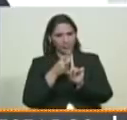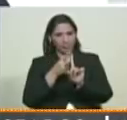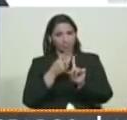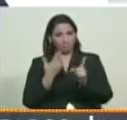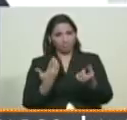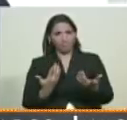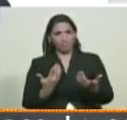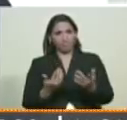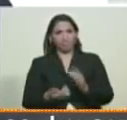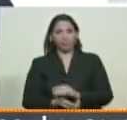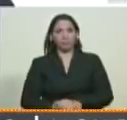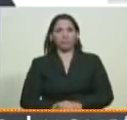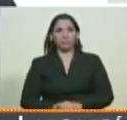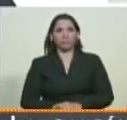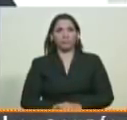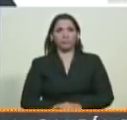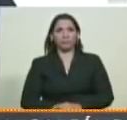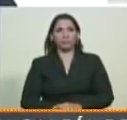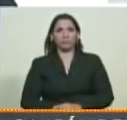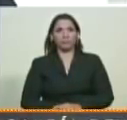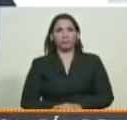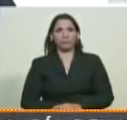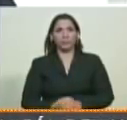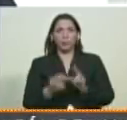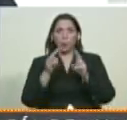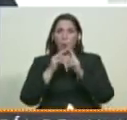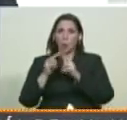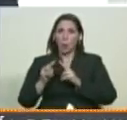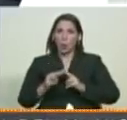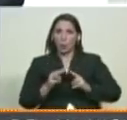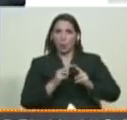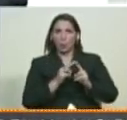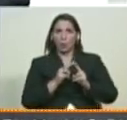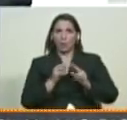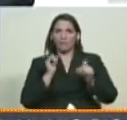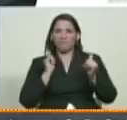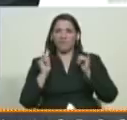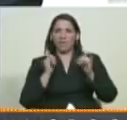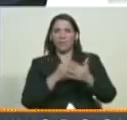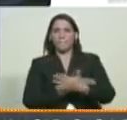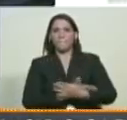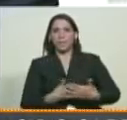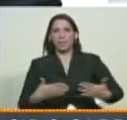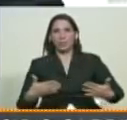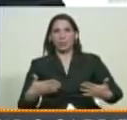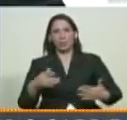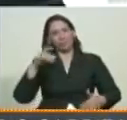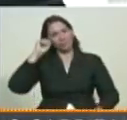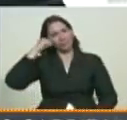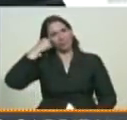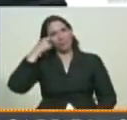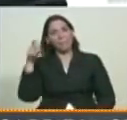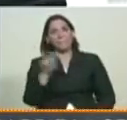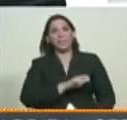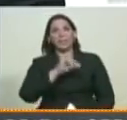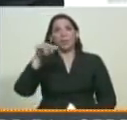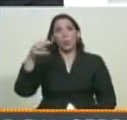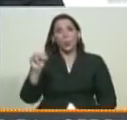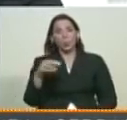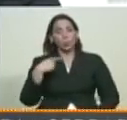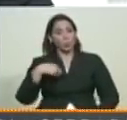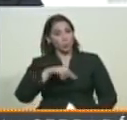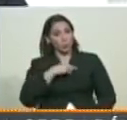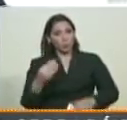de Fertinitro, conocido en su momento como la fiesta del millón. Recordemos que en el mes de junio nosotros